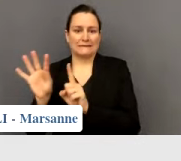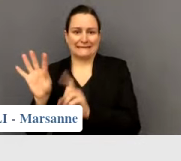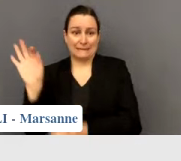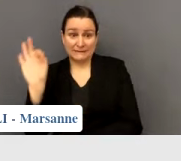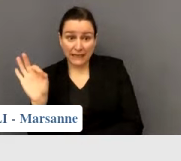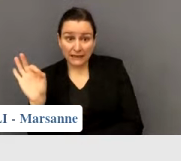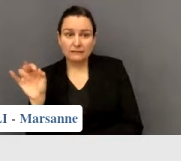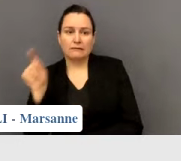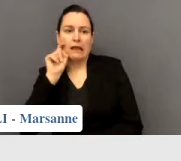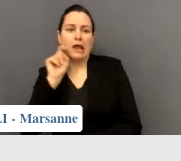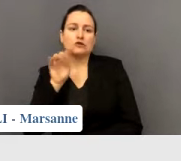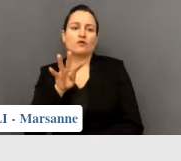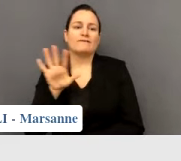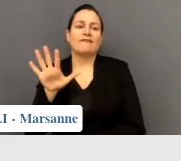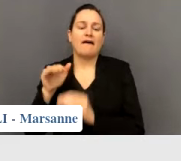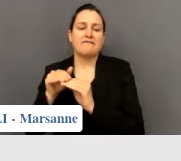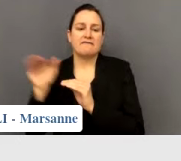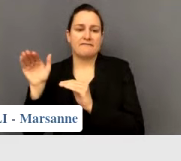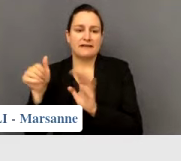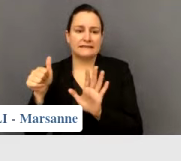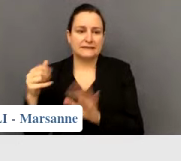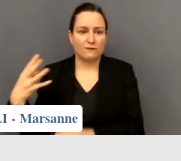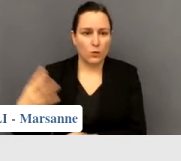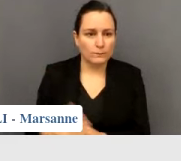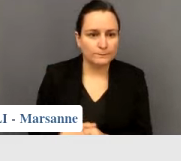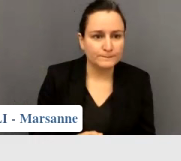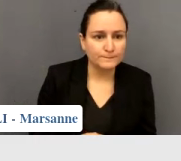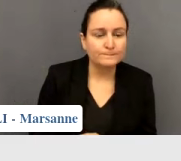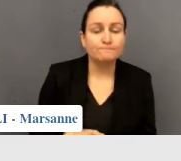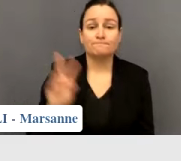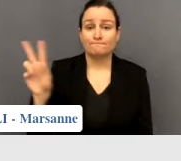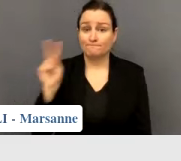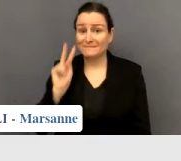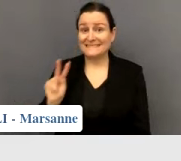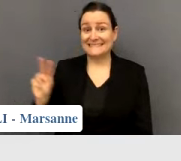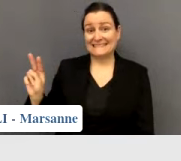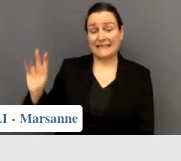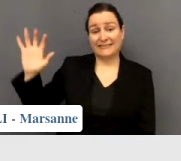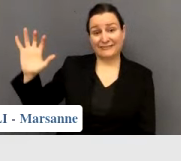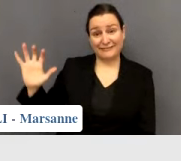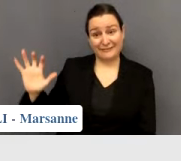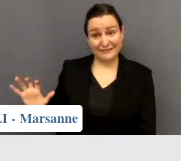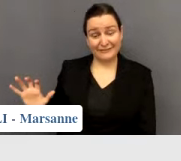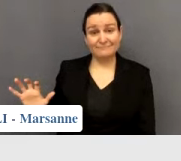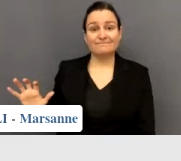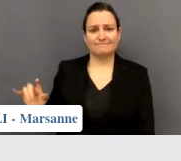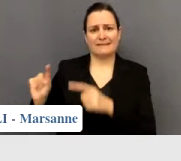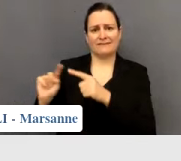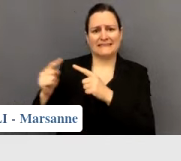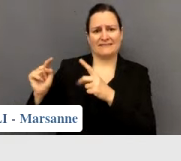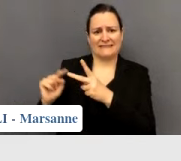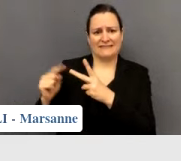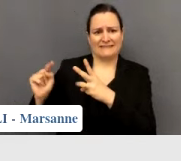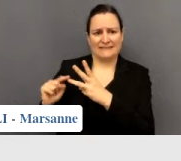travestis, trans, intersex, no binarias, entre otras identidades y expresiones de género. En